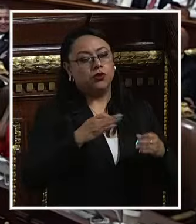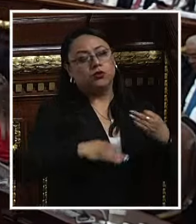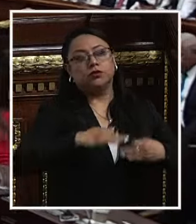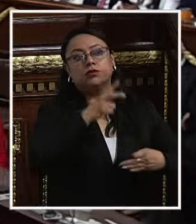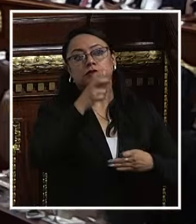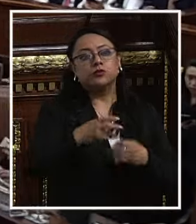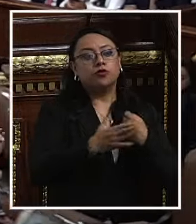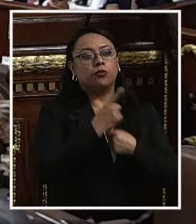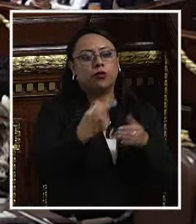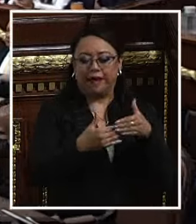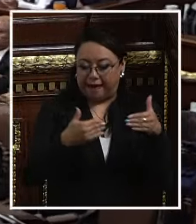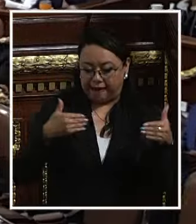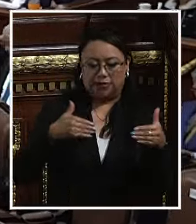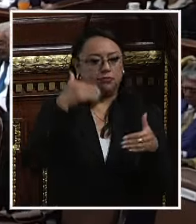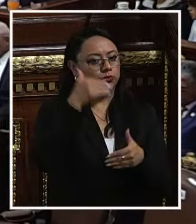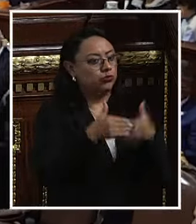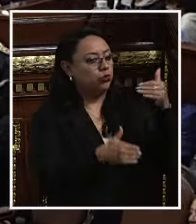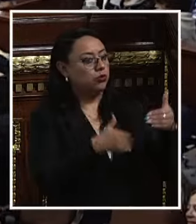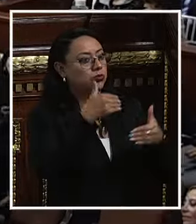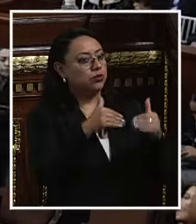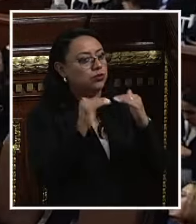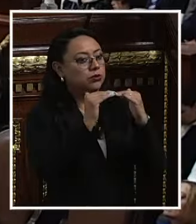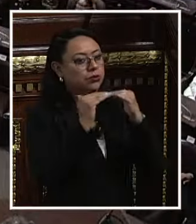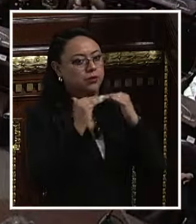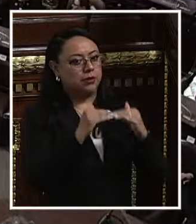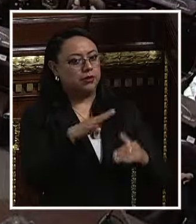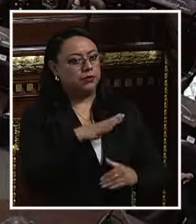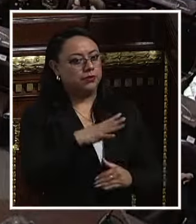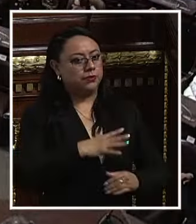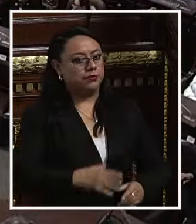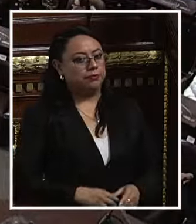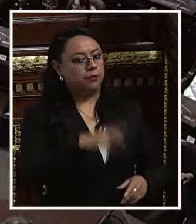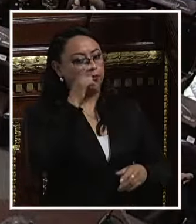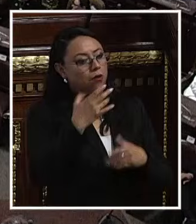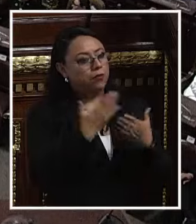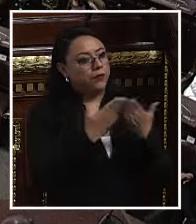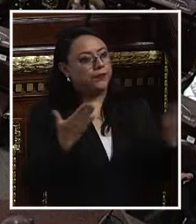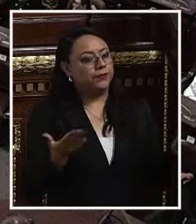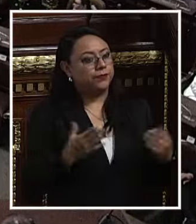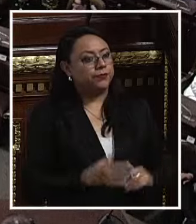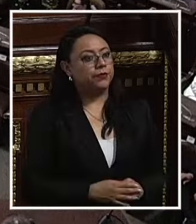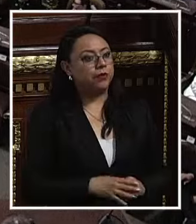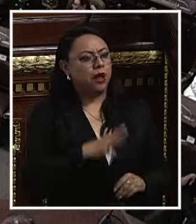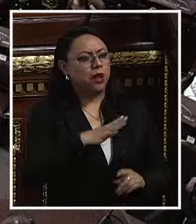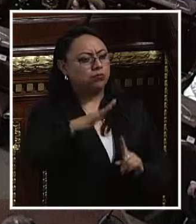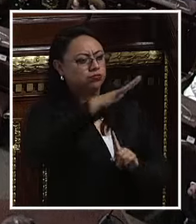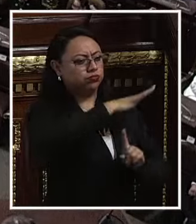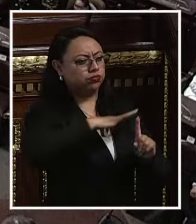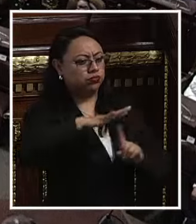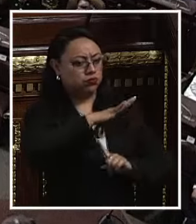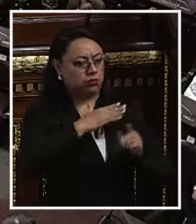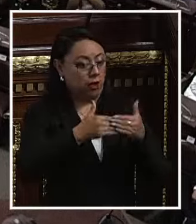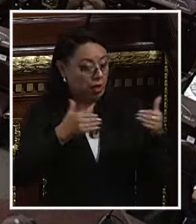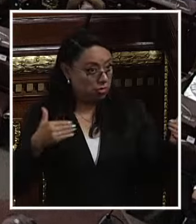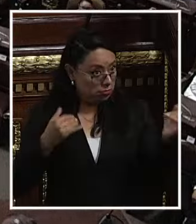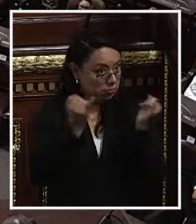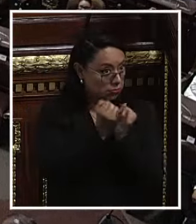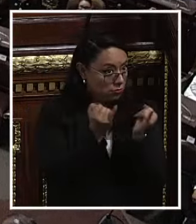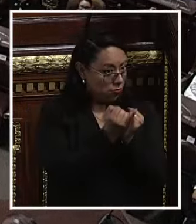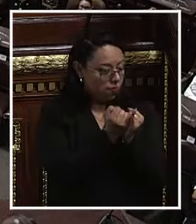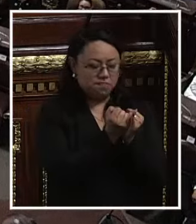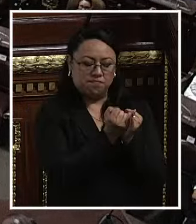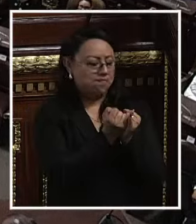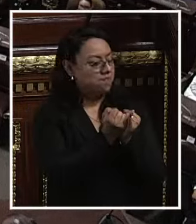genuinos procesos democráticos. En ese sentido, un contexto nunca antes vivido tiene la